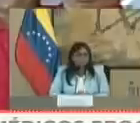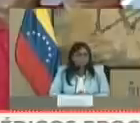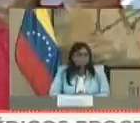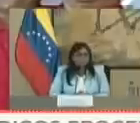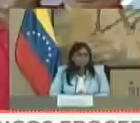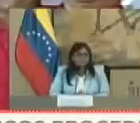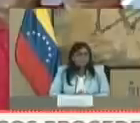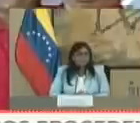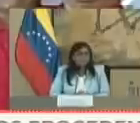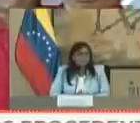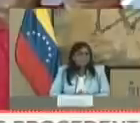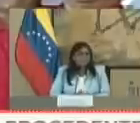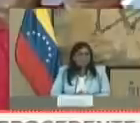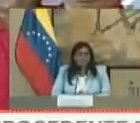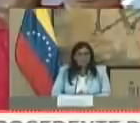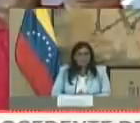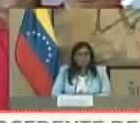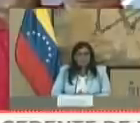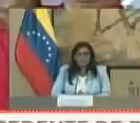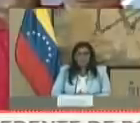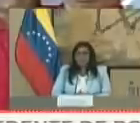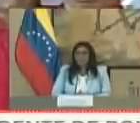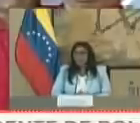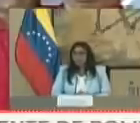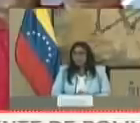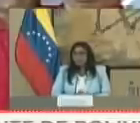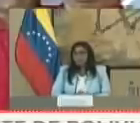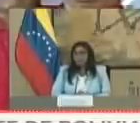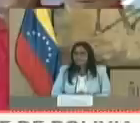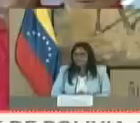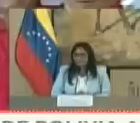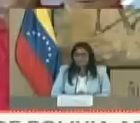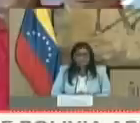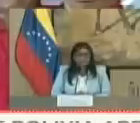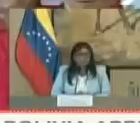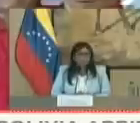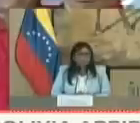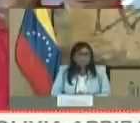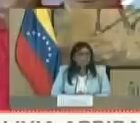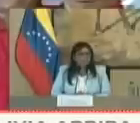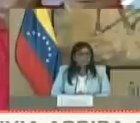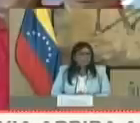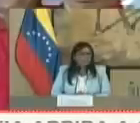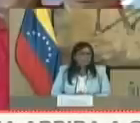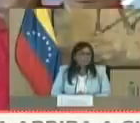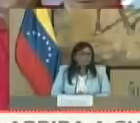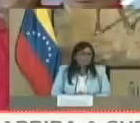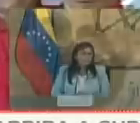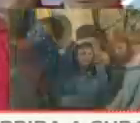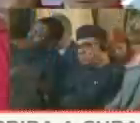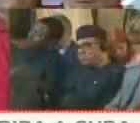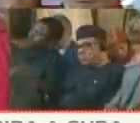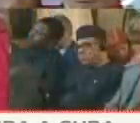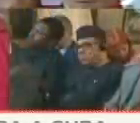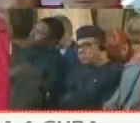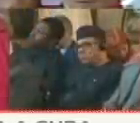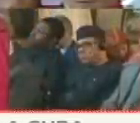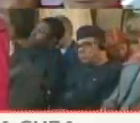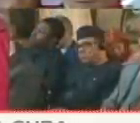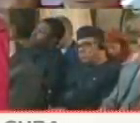católicas, una cantidad impresionante de iglesias católicas y de iglesias evangélicas en todo el país. Entonces, Bielma